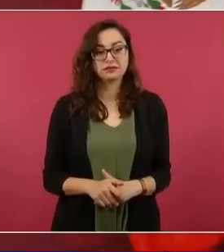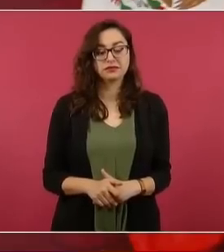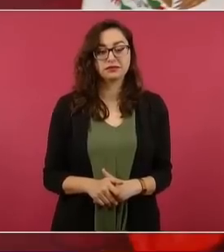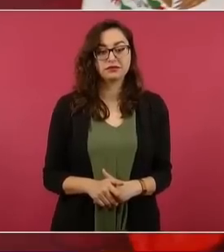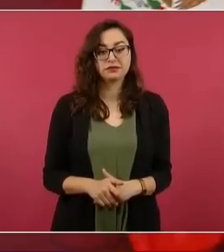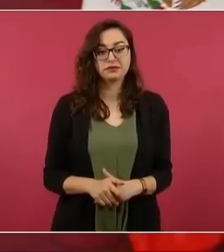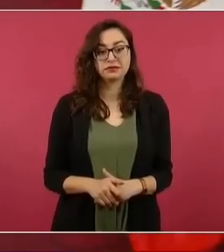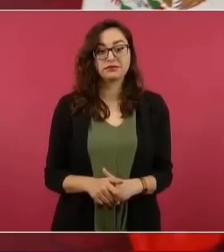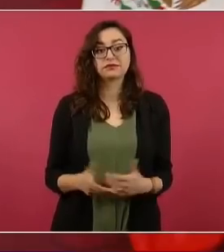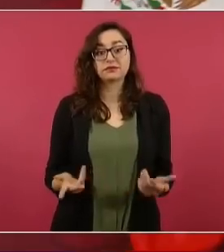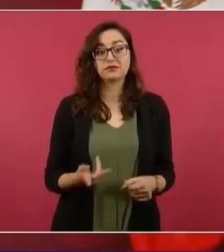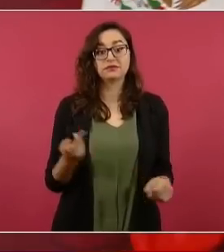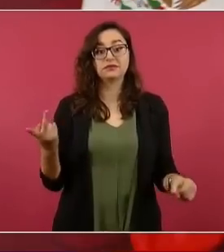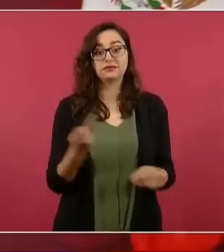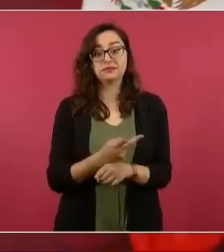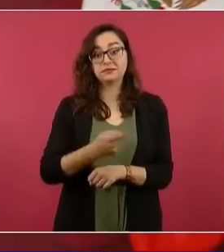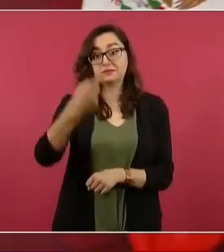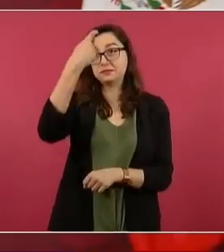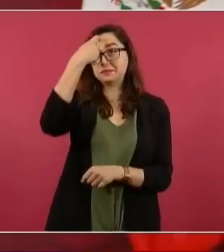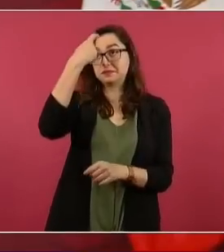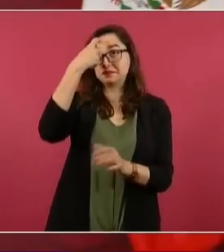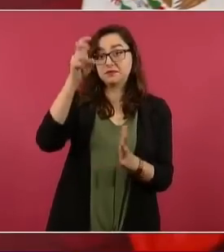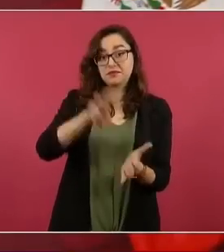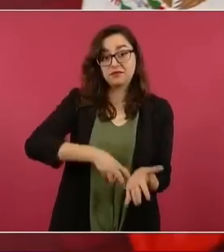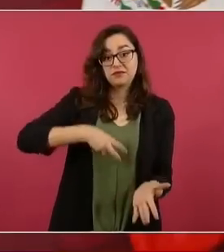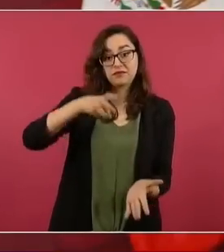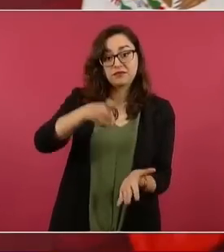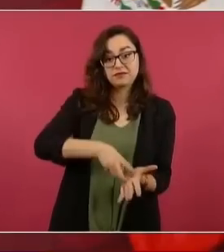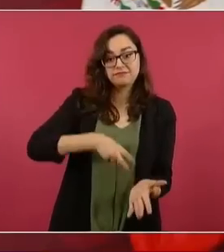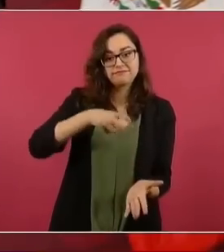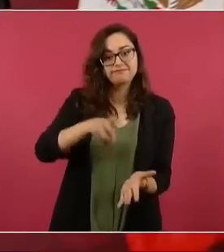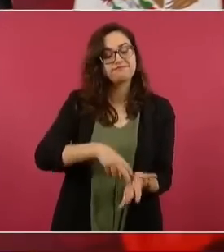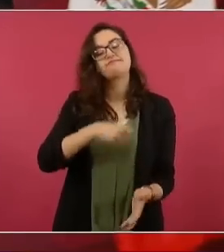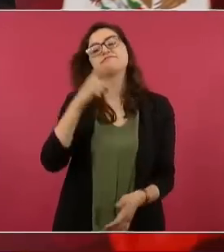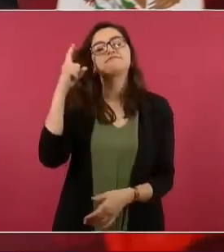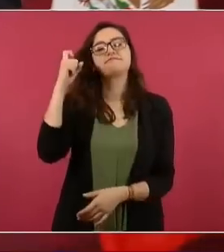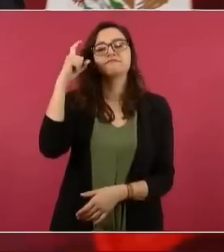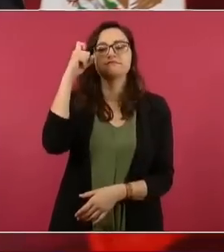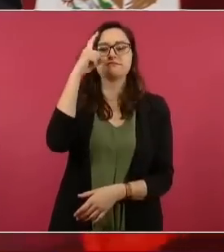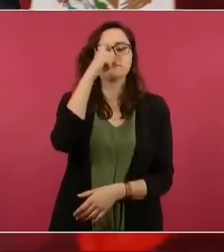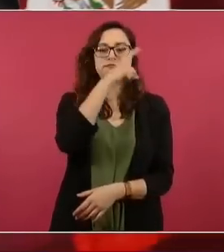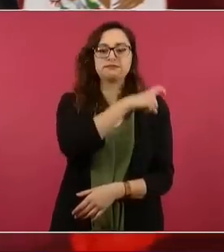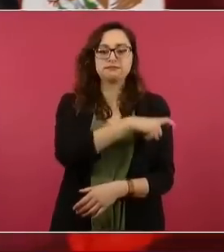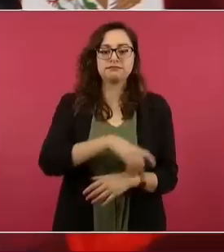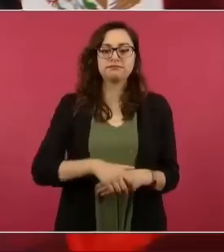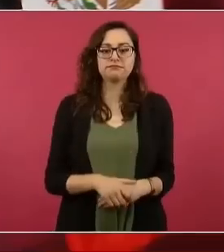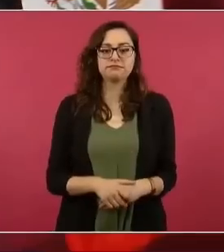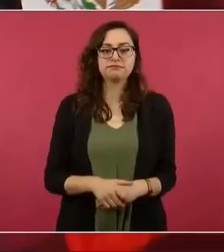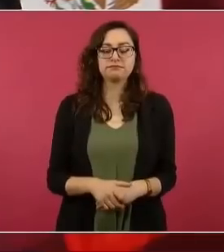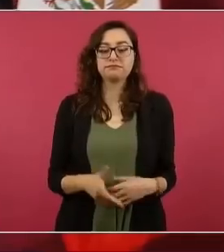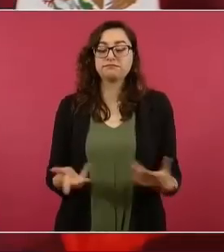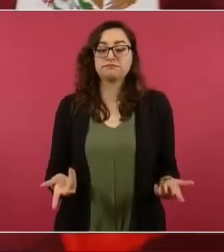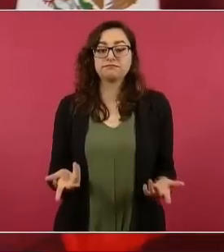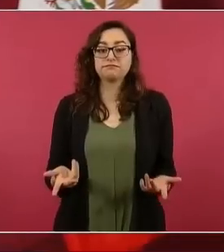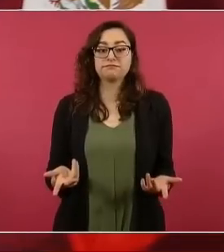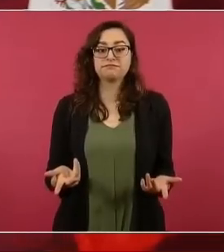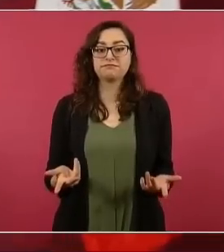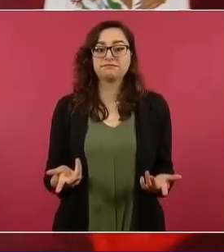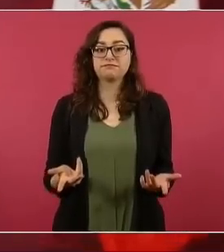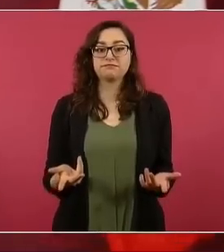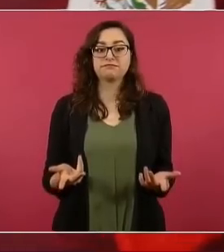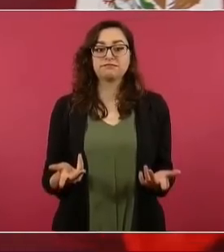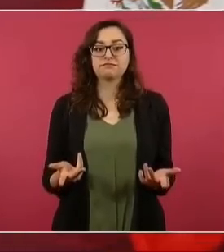Entonces, esa mentalidad, o sea, porque es una explotación que se tiene